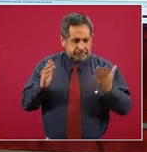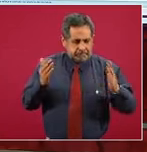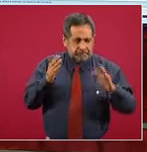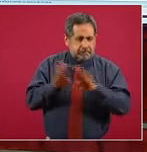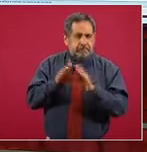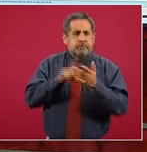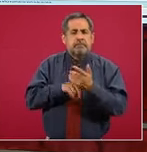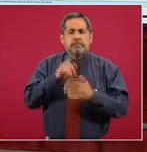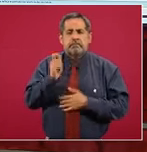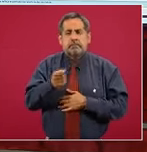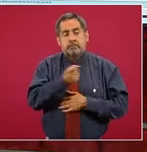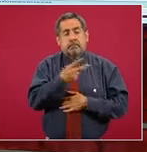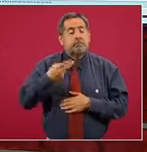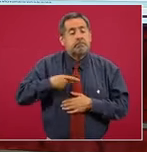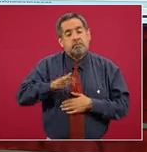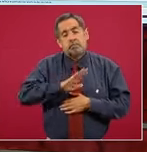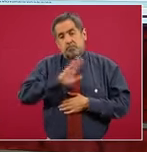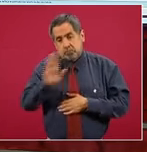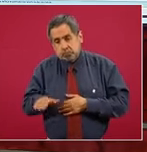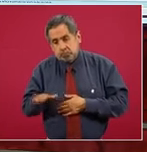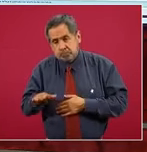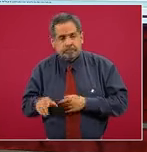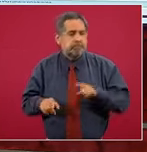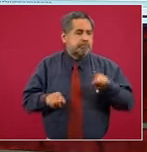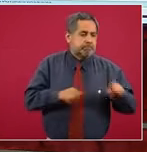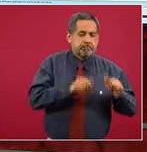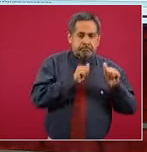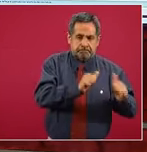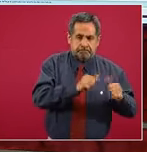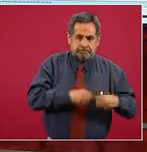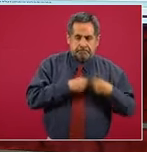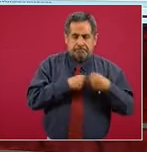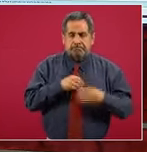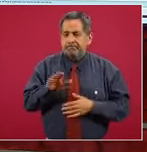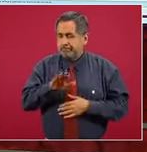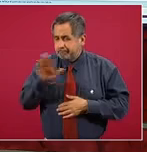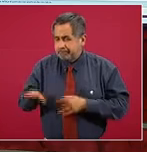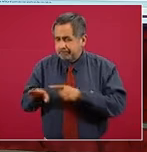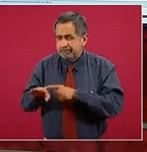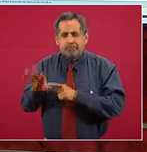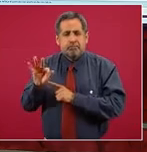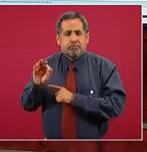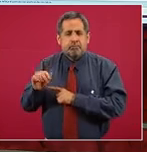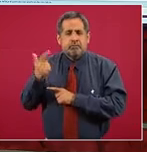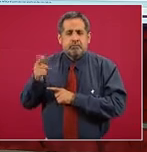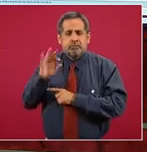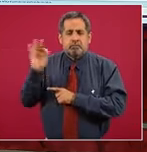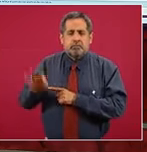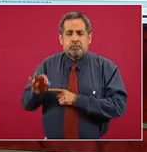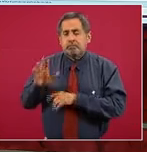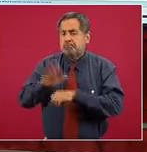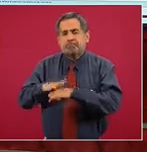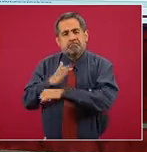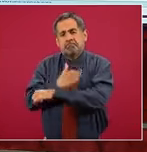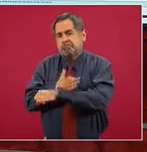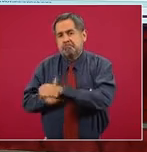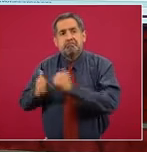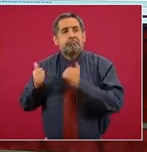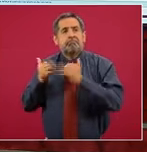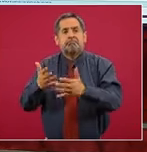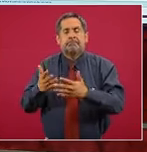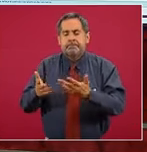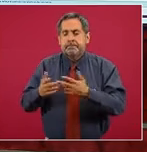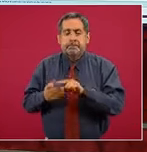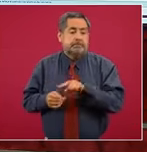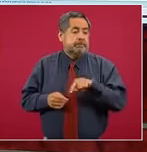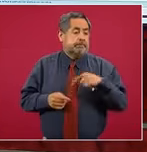a los individuos que fallecieron contra los que no fallecieron, cuando los fallecimientos 47% de ellos llegaron de manera tardía al hospital,